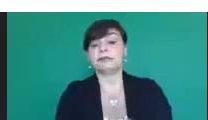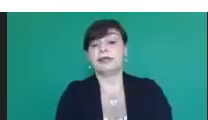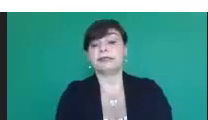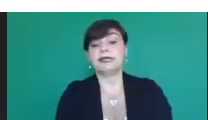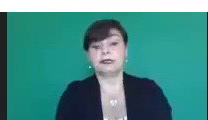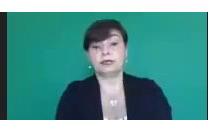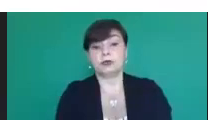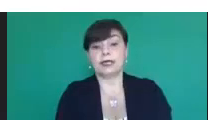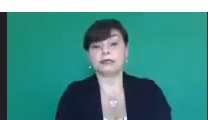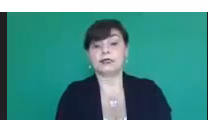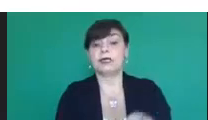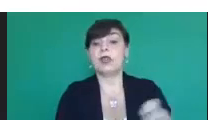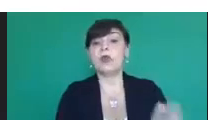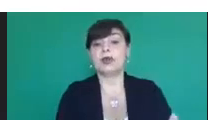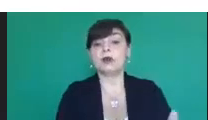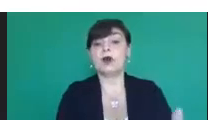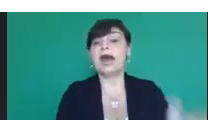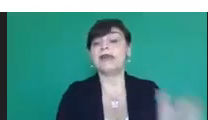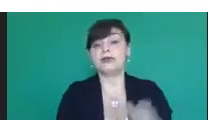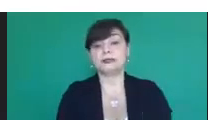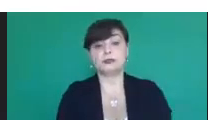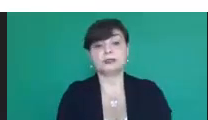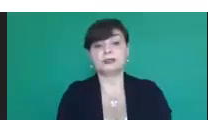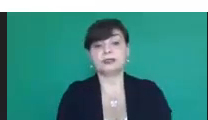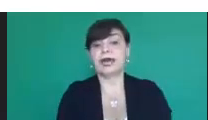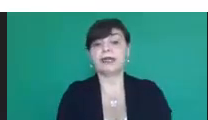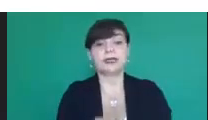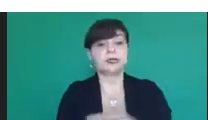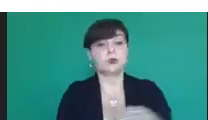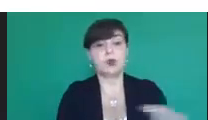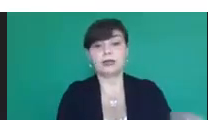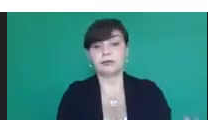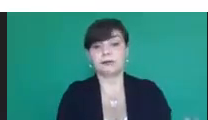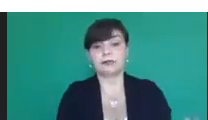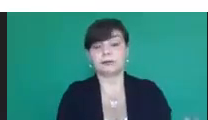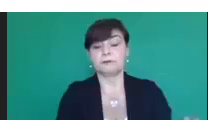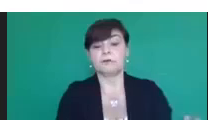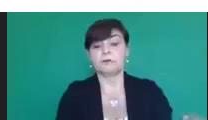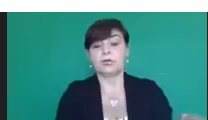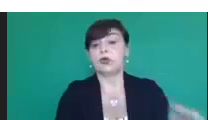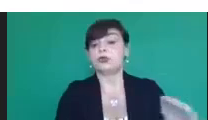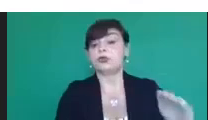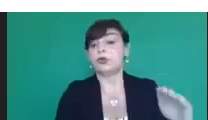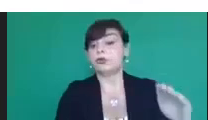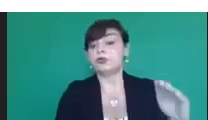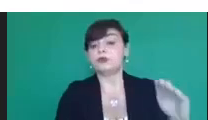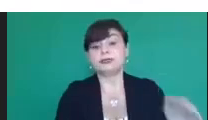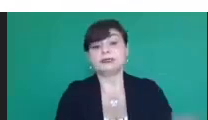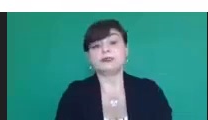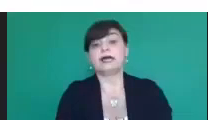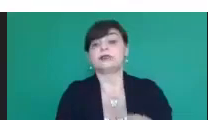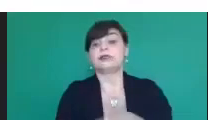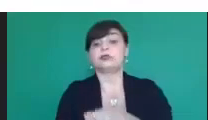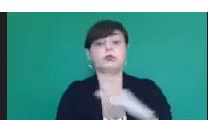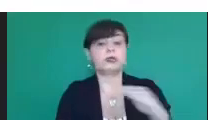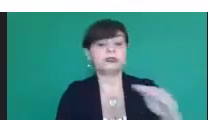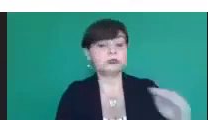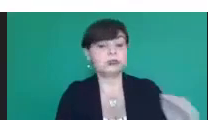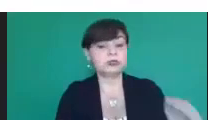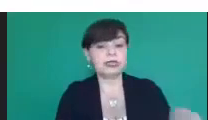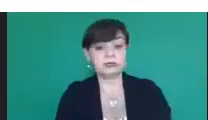prácticas agrícolas. Luego, a nivel industrial, igualmente, con todos sus representantes, con todas